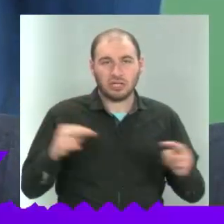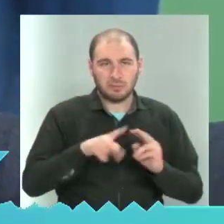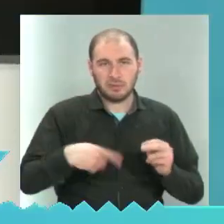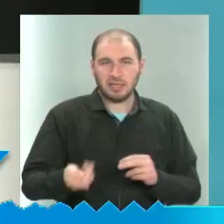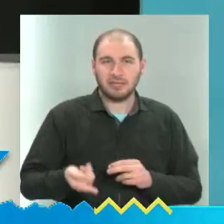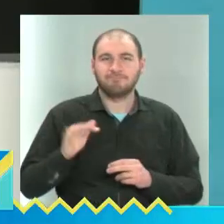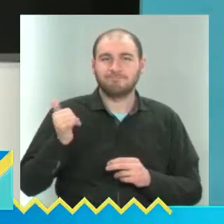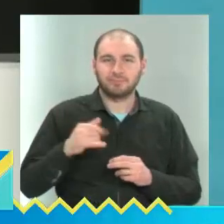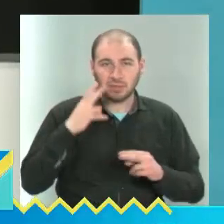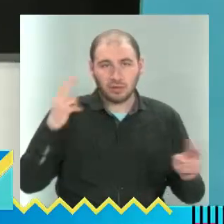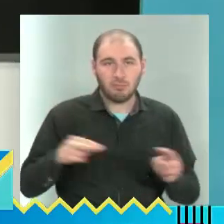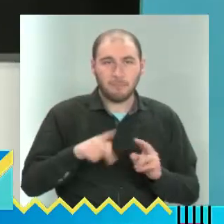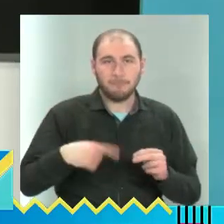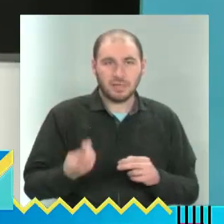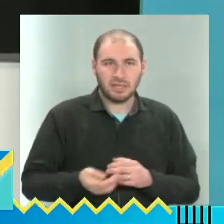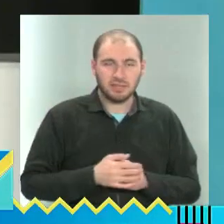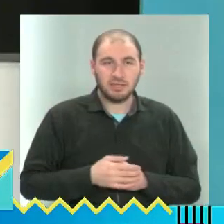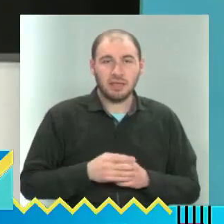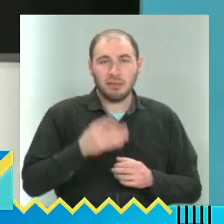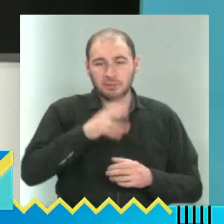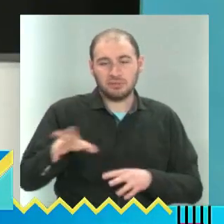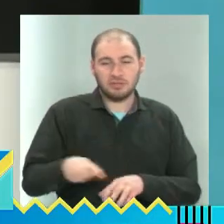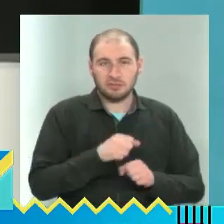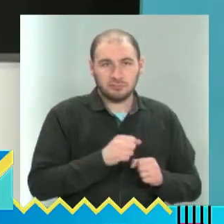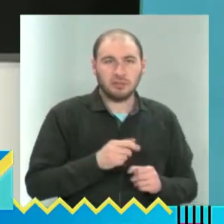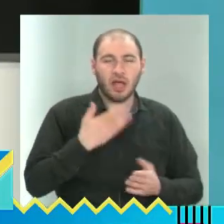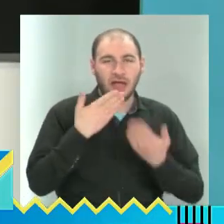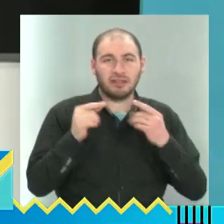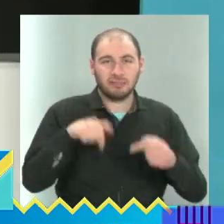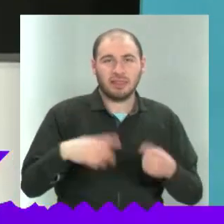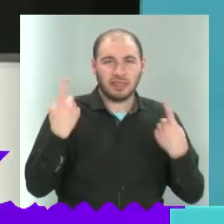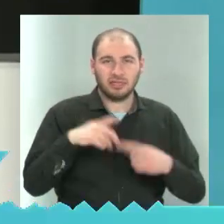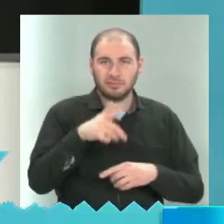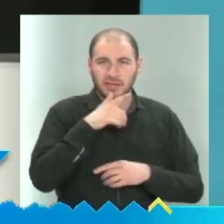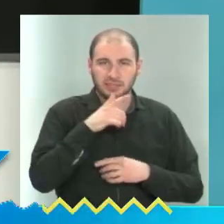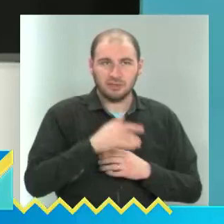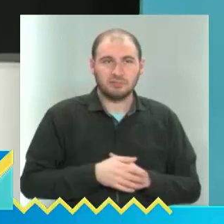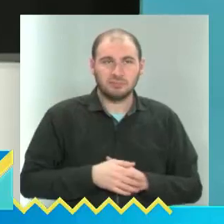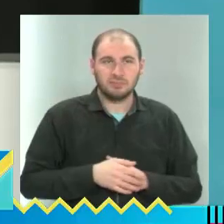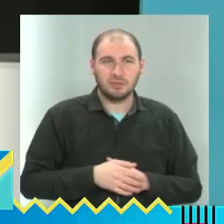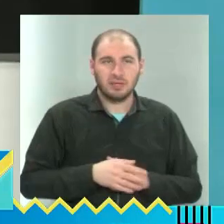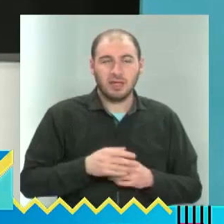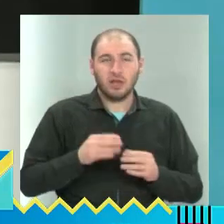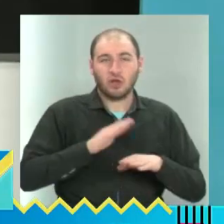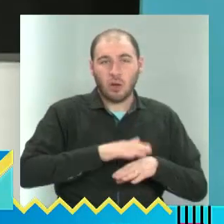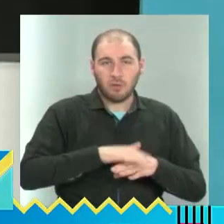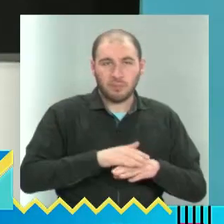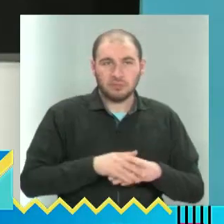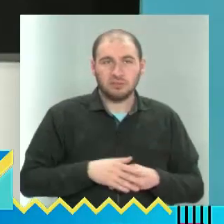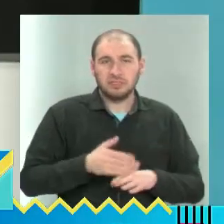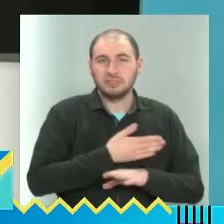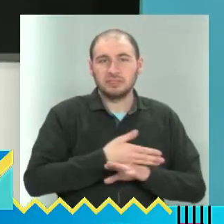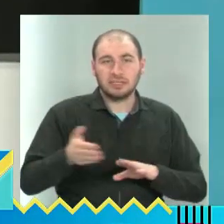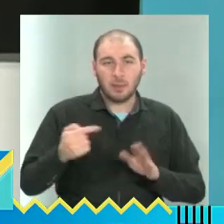mañana. Por supuesto, nos encontramos mañana. La trata de personas la abordamos también aquí en Distintos Parecidos. El compromiso con